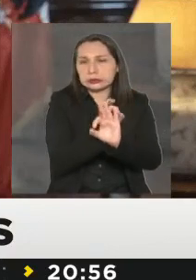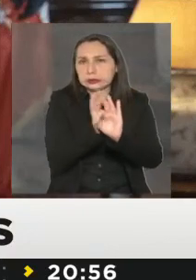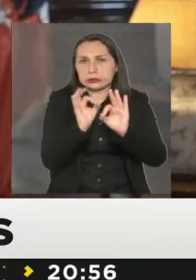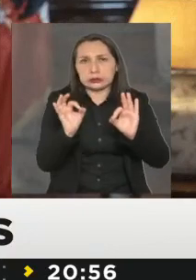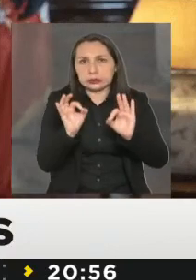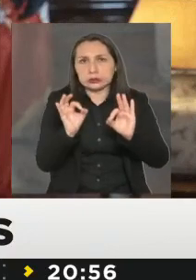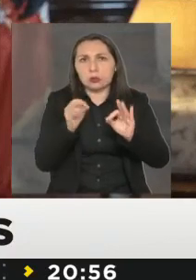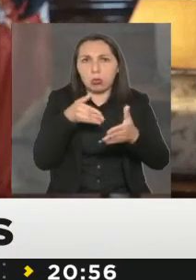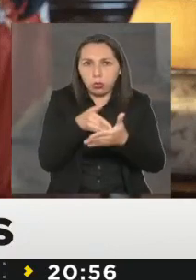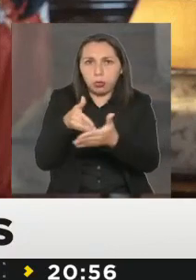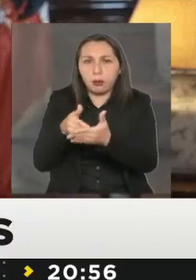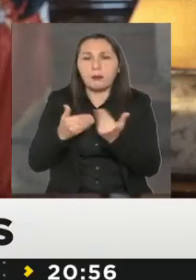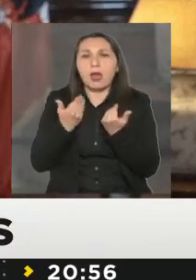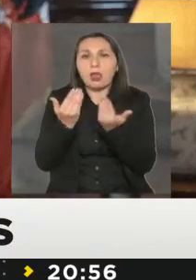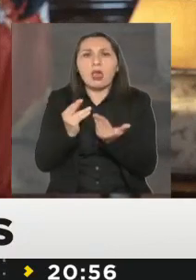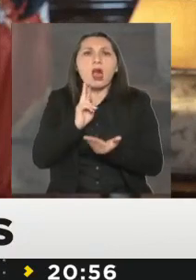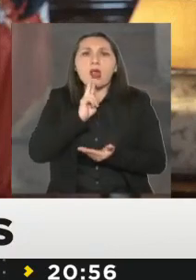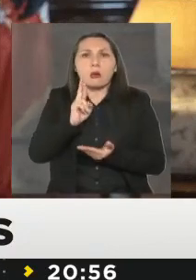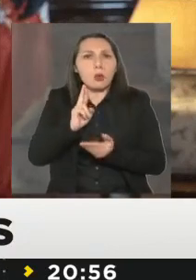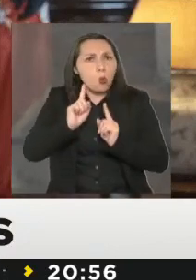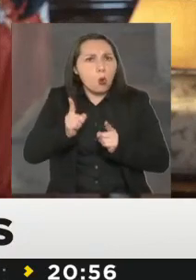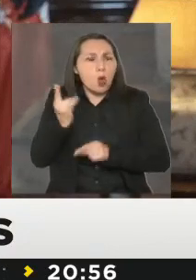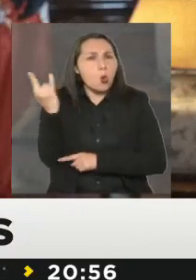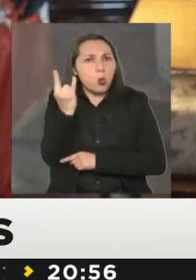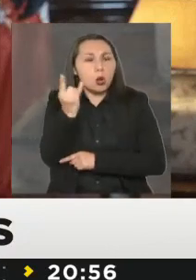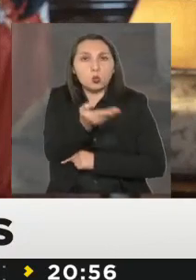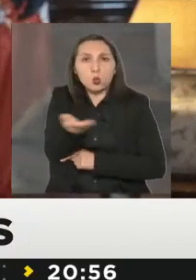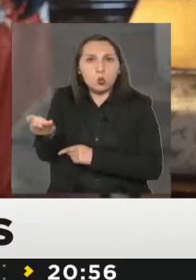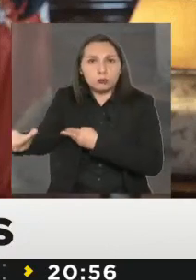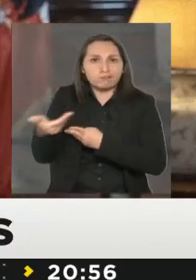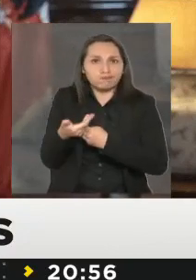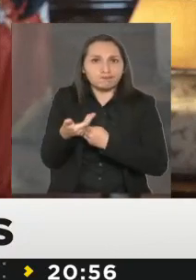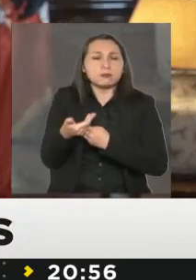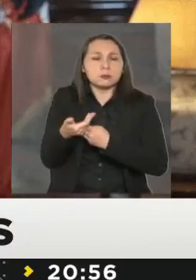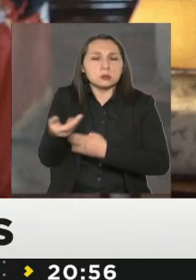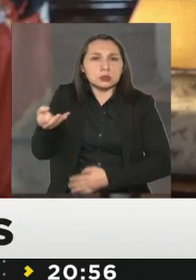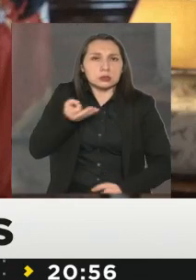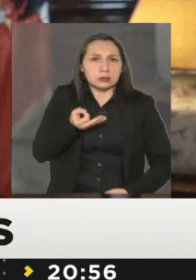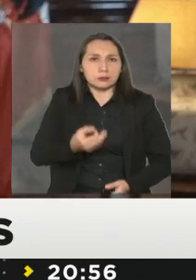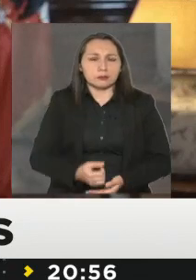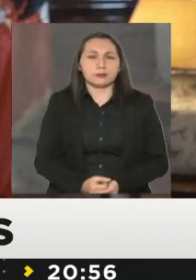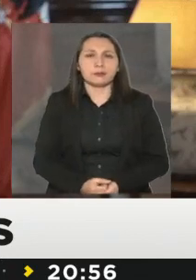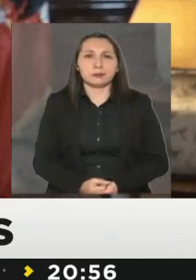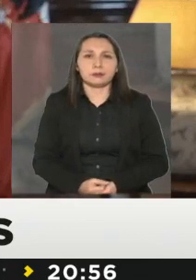será obstáculo para dar respuestas a las urgencias que ustedes nos han planteado